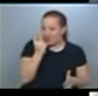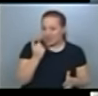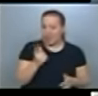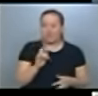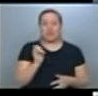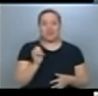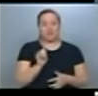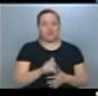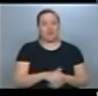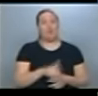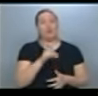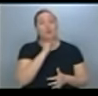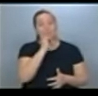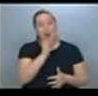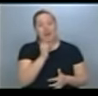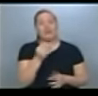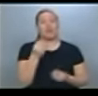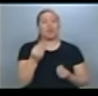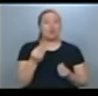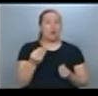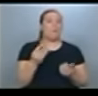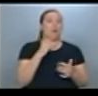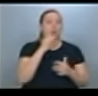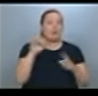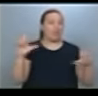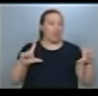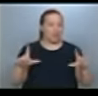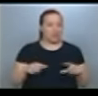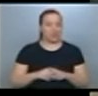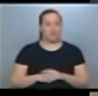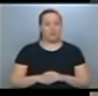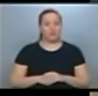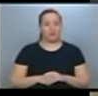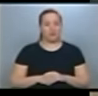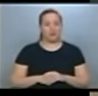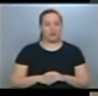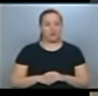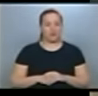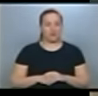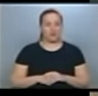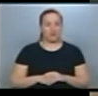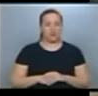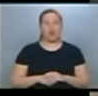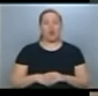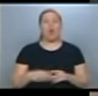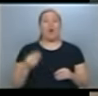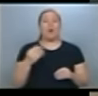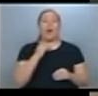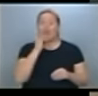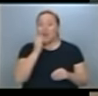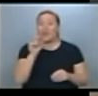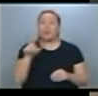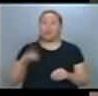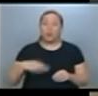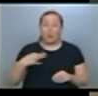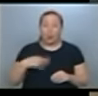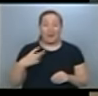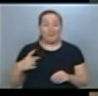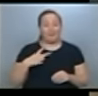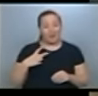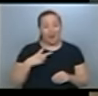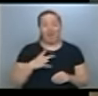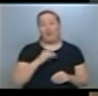Exactamente. Ella contó esa relación en los medios. El tema es de cuando vos haces mediática tu vida privada, vas